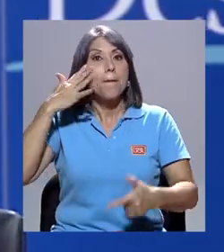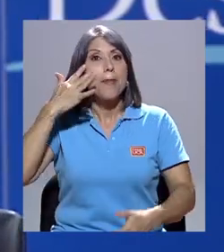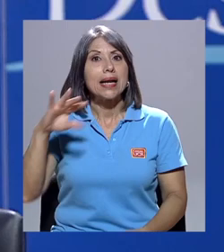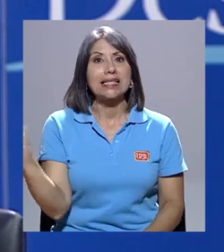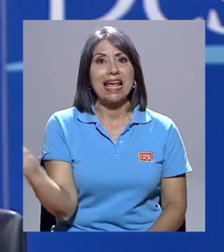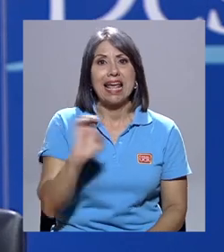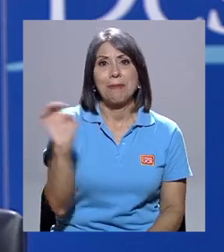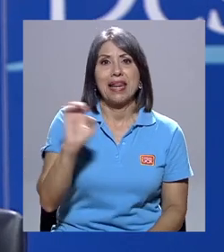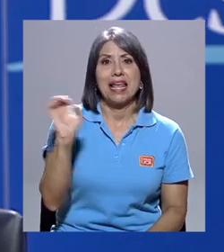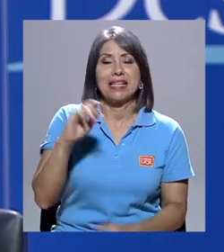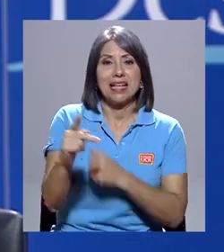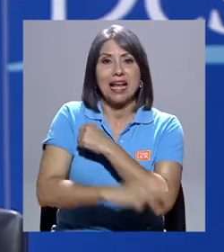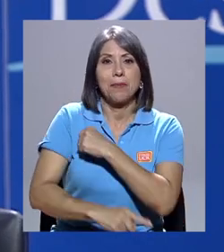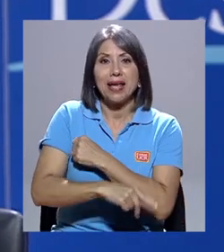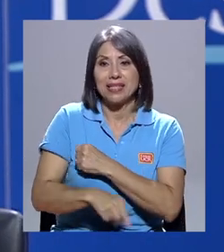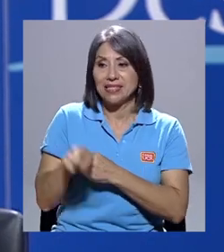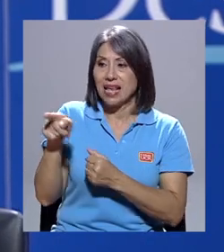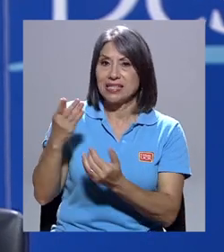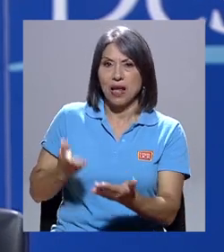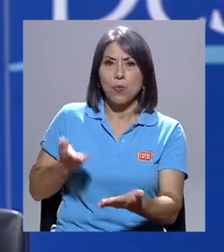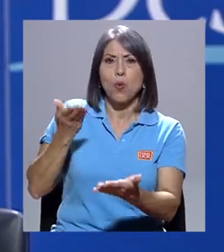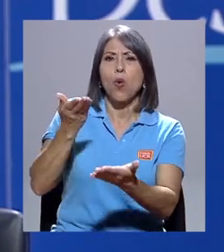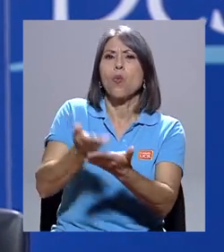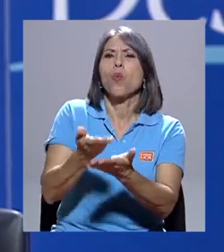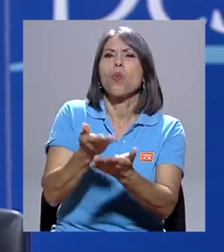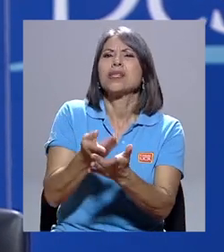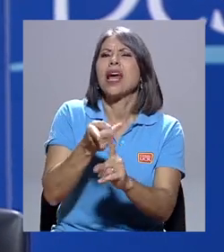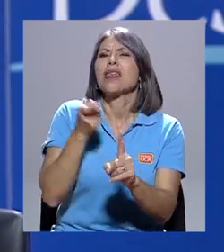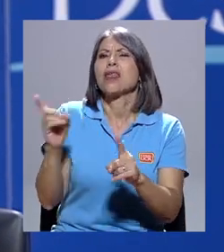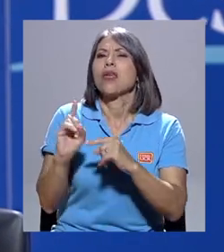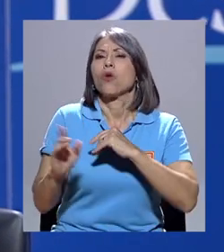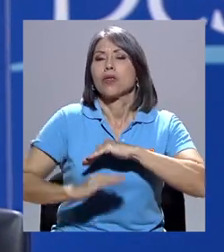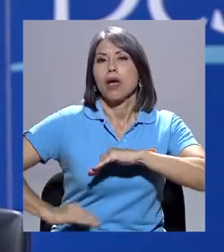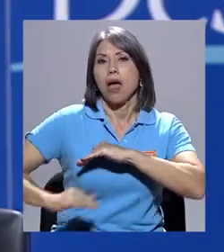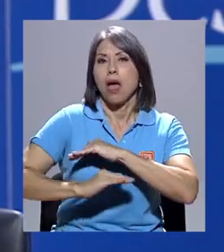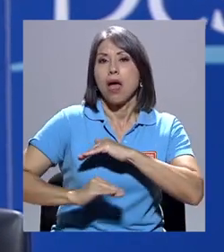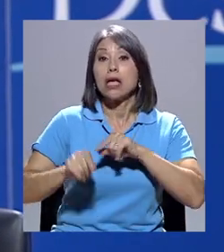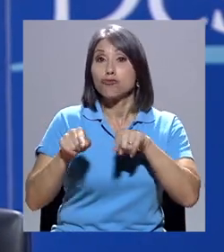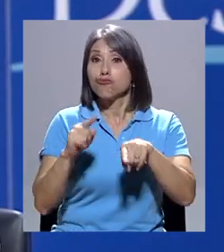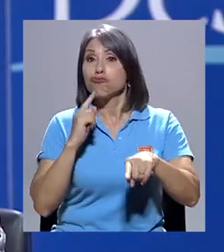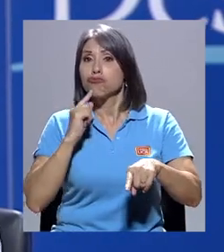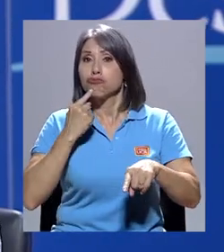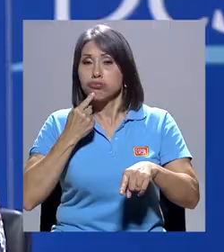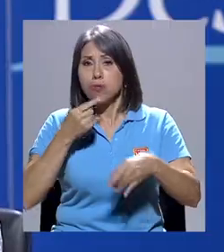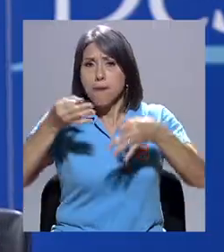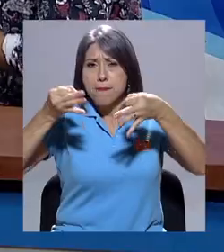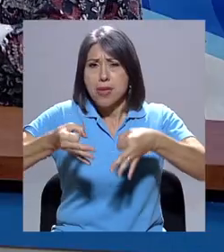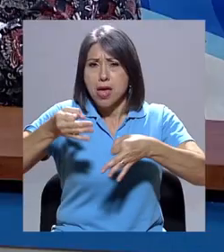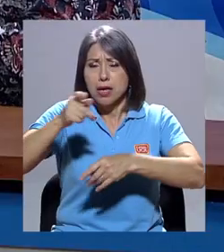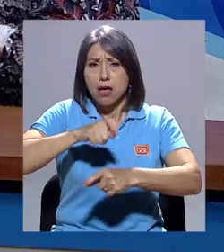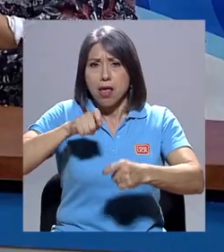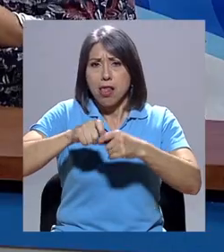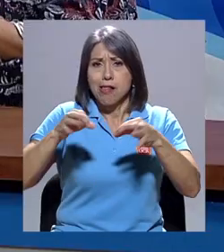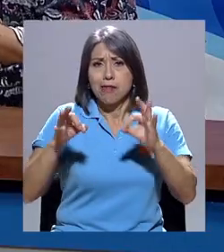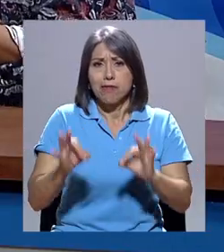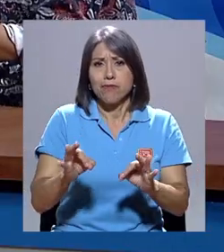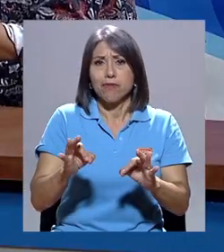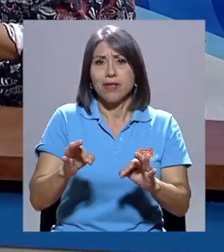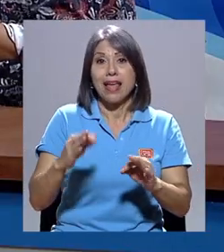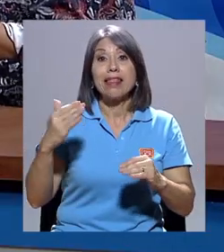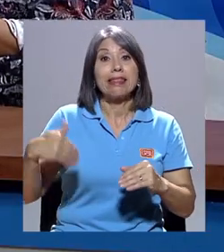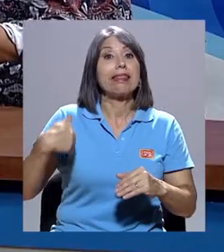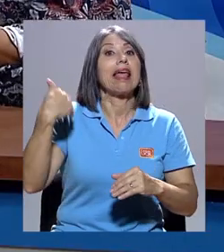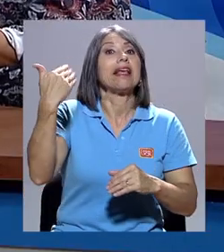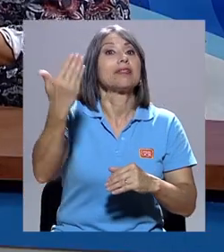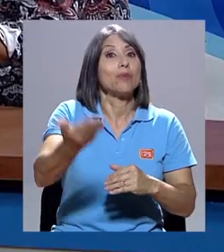dónde salió esta propuesta que ustedes hacen que es una propuesta muy seria muy bien definida muy bien detallada sobre todo después del informe el